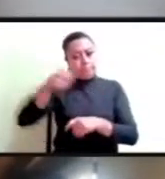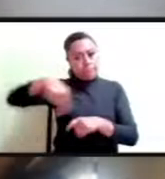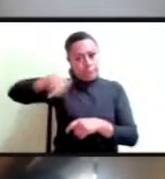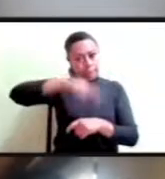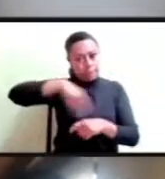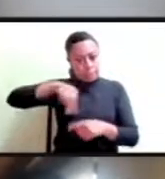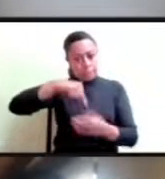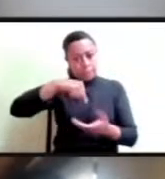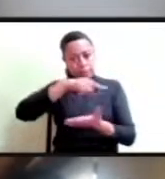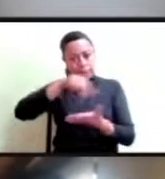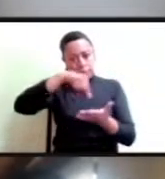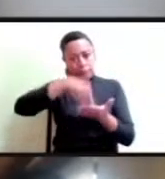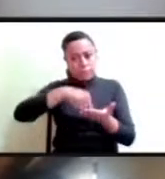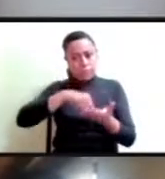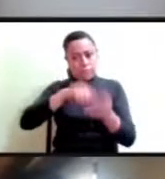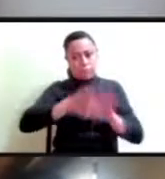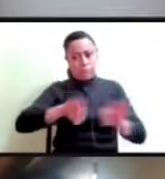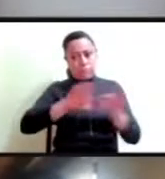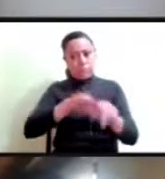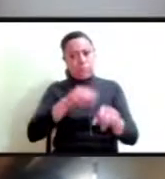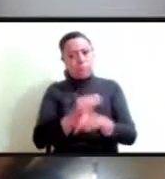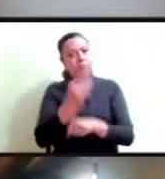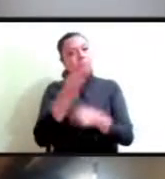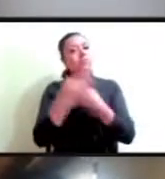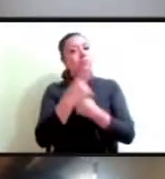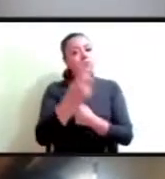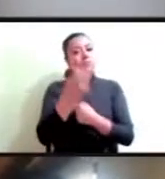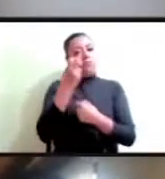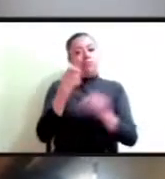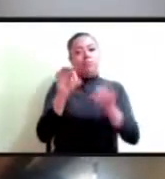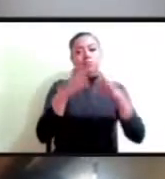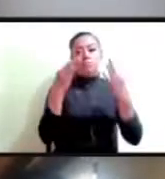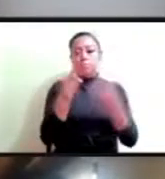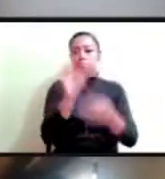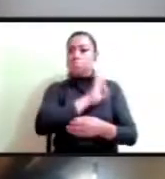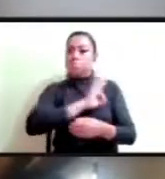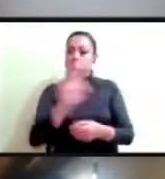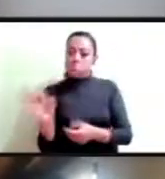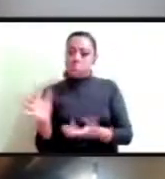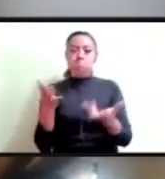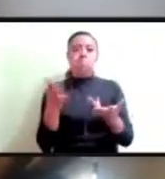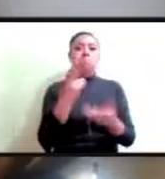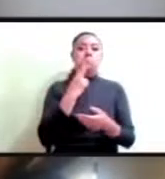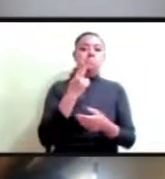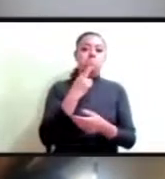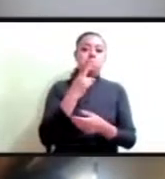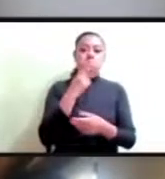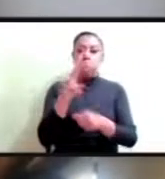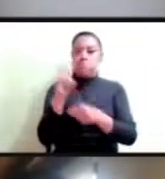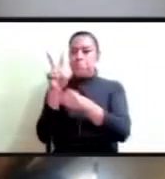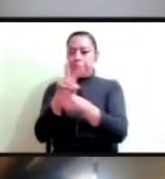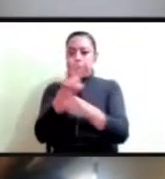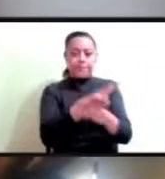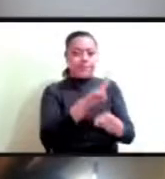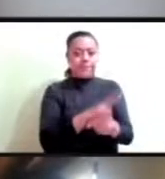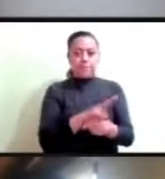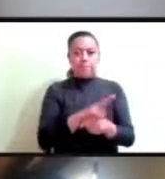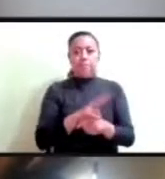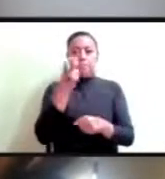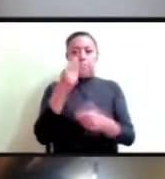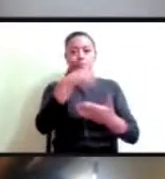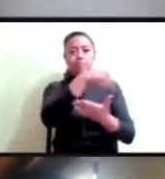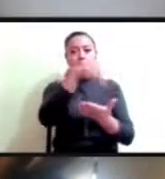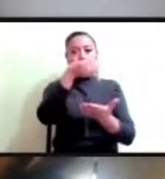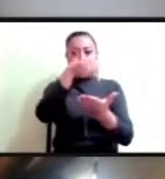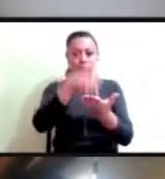que de esa forma se puede optimizar la administración, operación, supervisión y vigilancia en los espacios